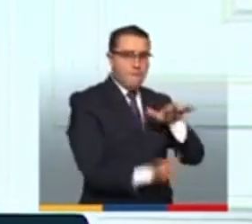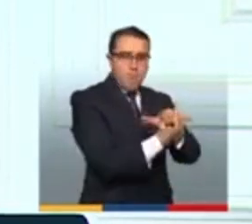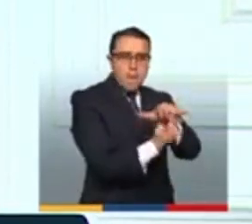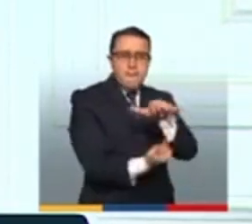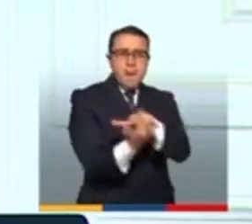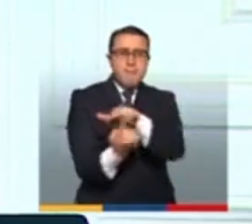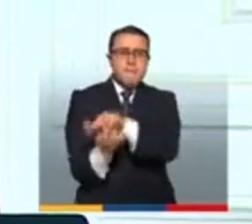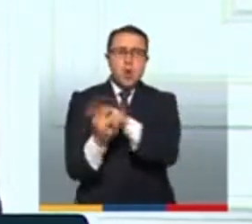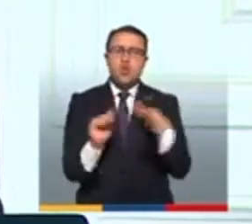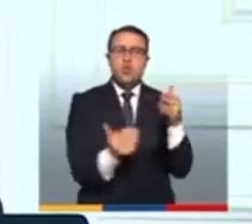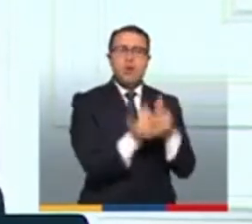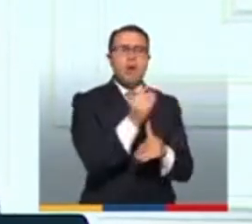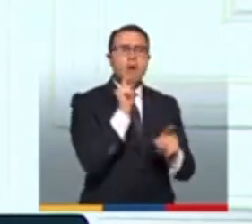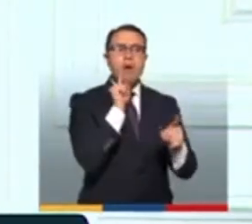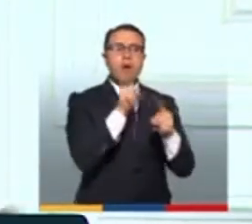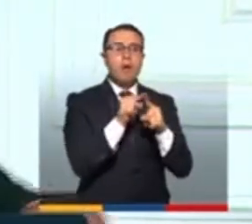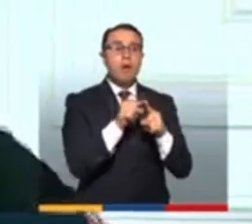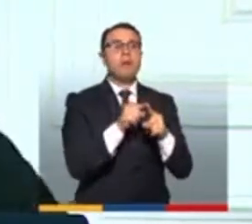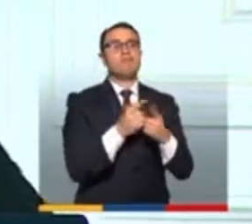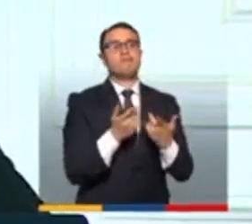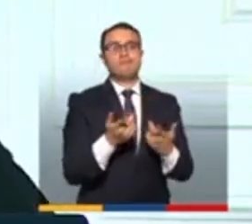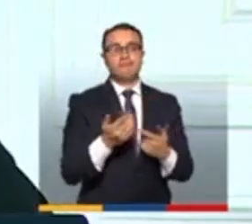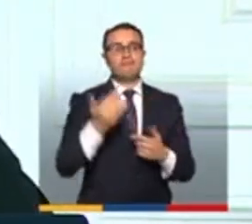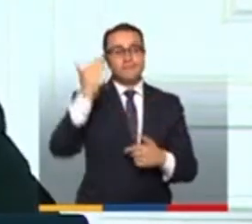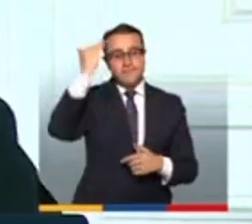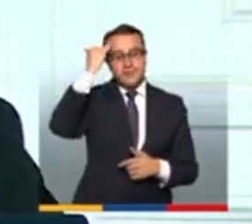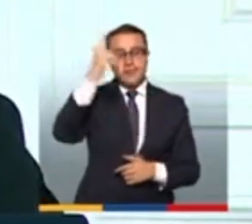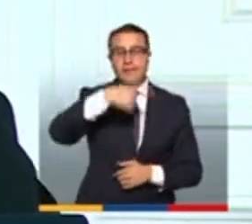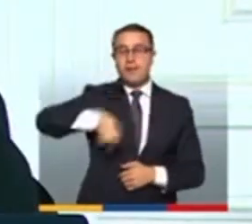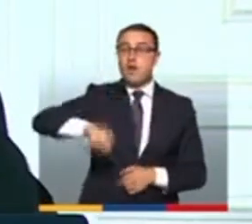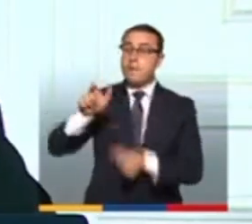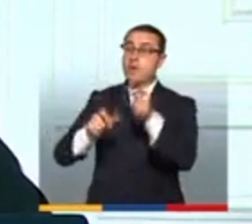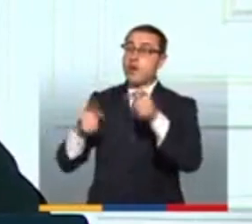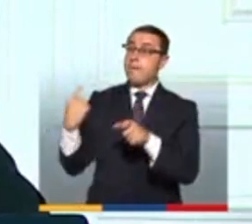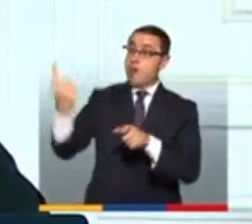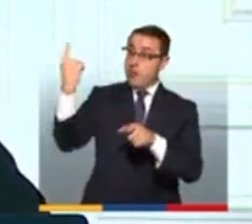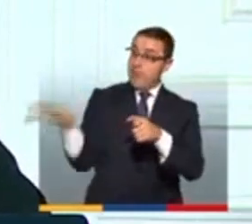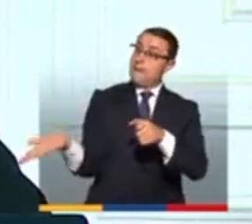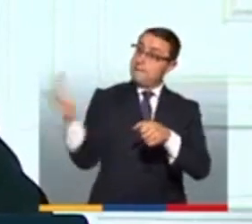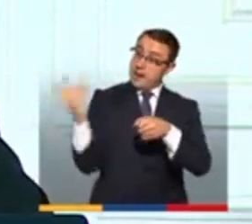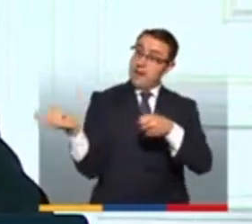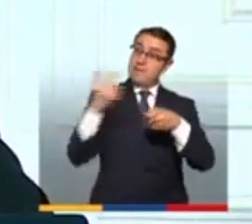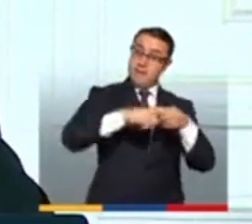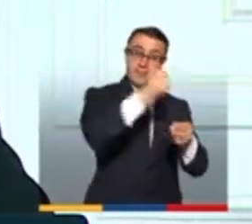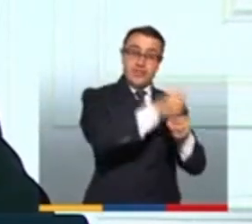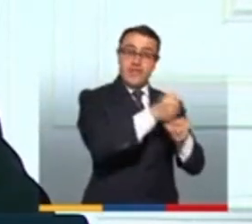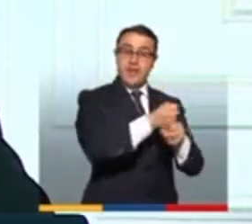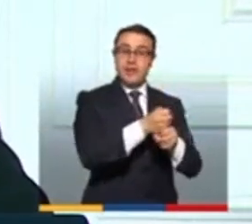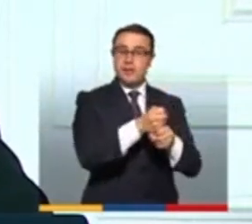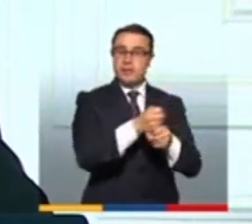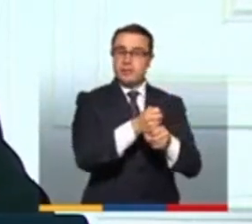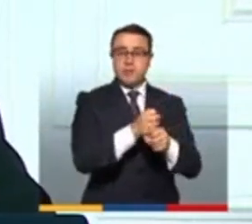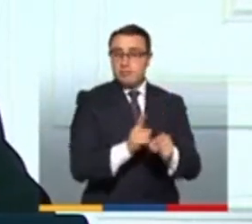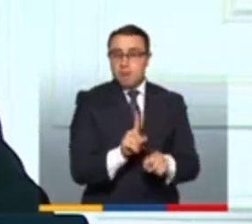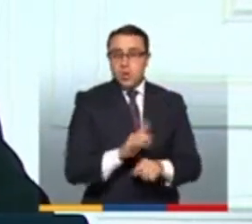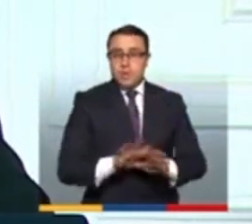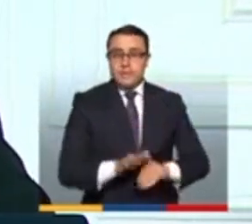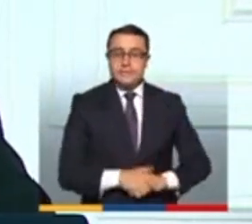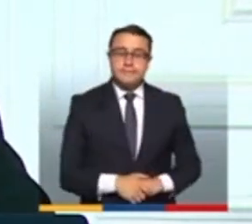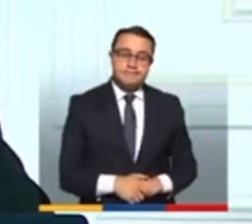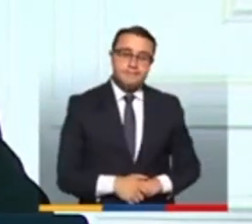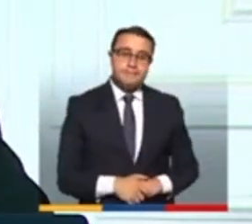Quizás para darle premios a los amigos políticos, pero no más. Ninguna tiene